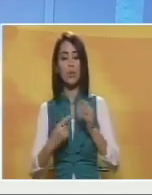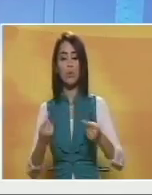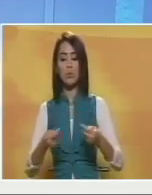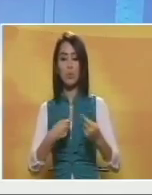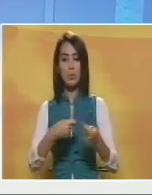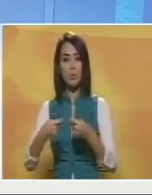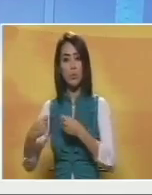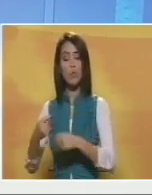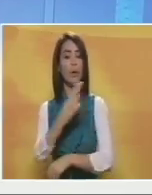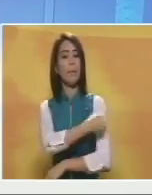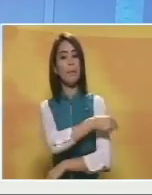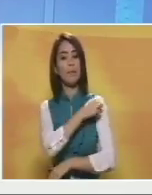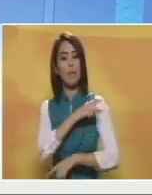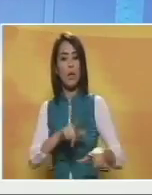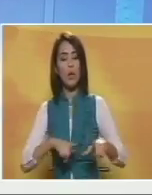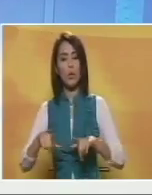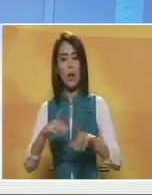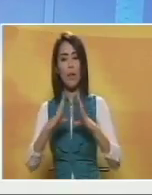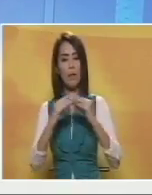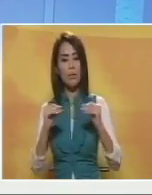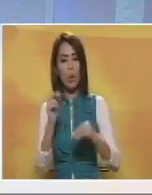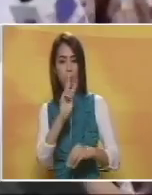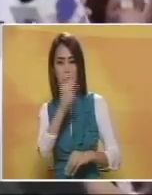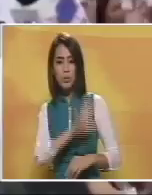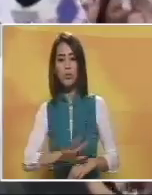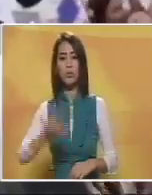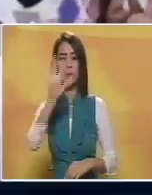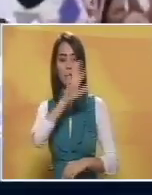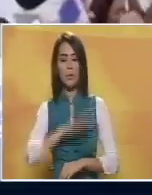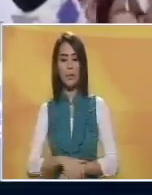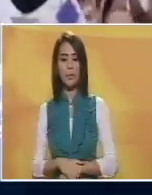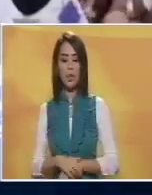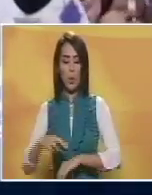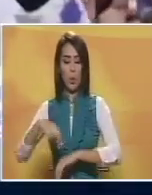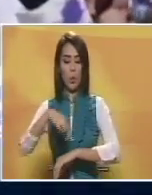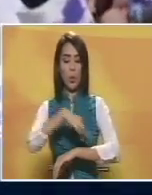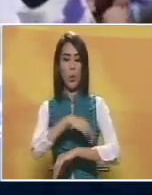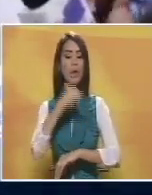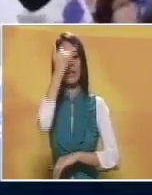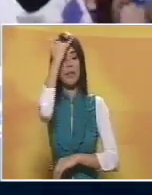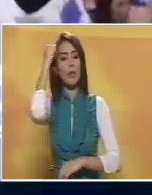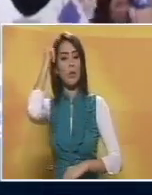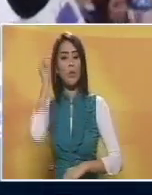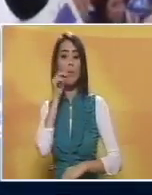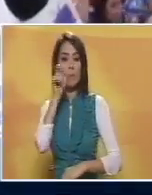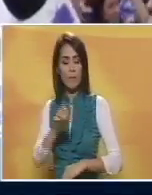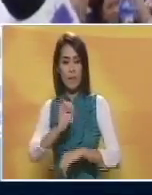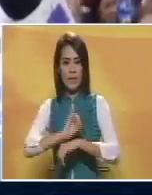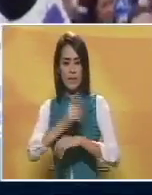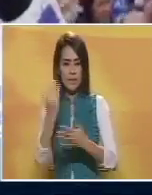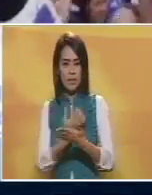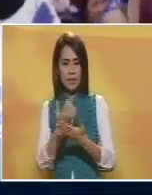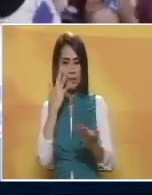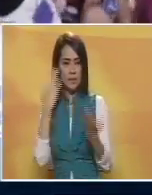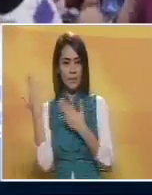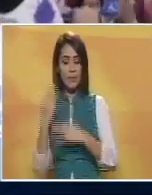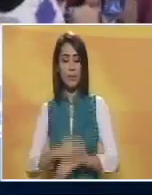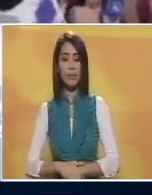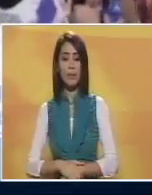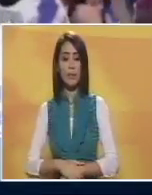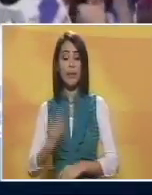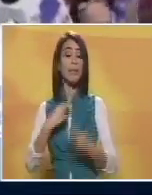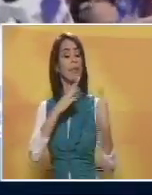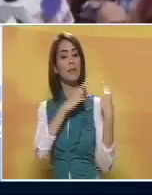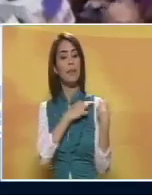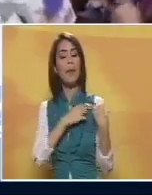a hospitales y ambulatorios de todo el país. En medio de su recorrido por el estado de Yaracuy, Bertucci aseguró que la normalidad médica le corresponde